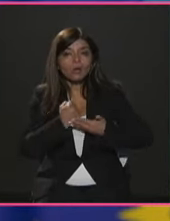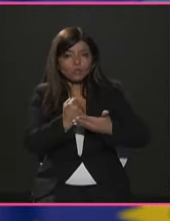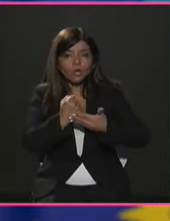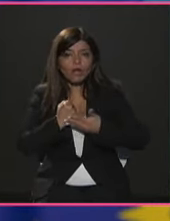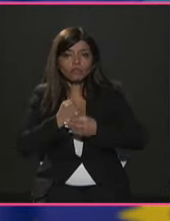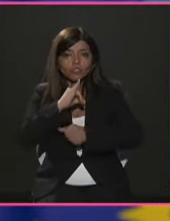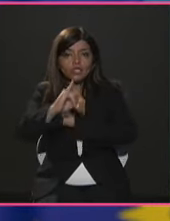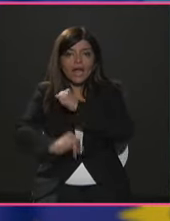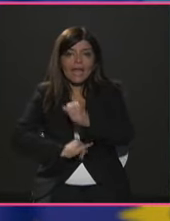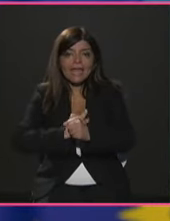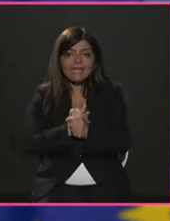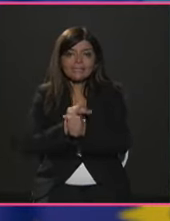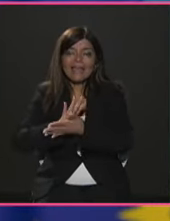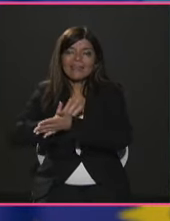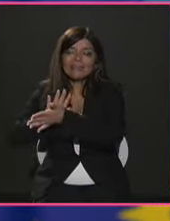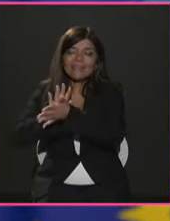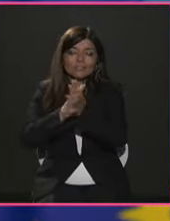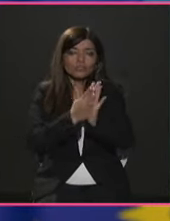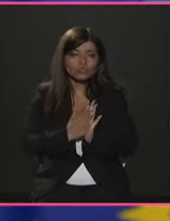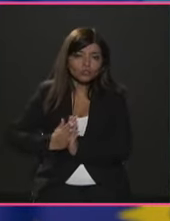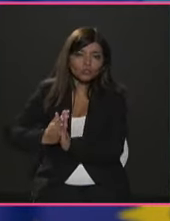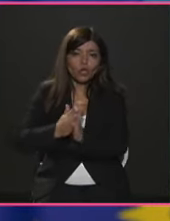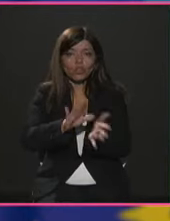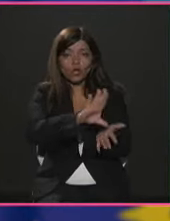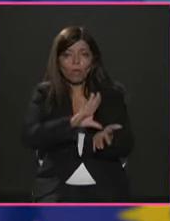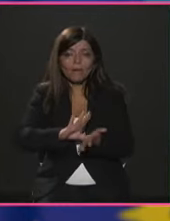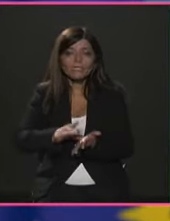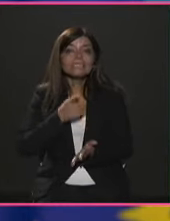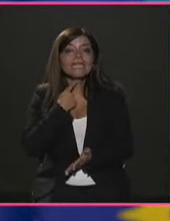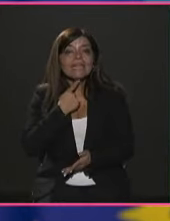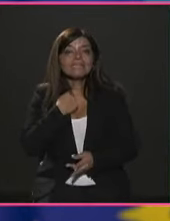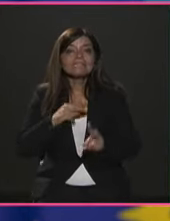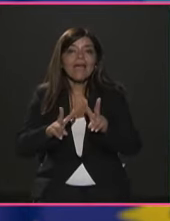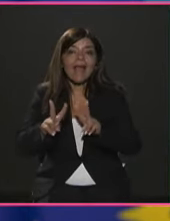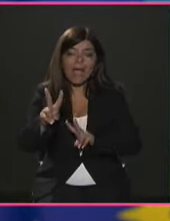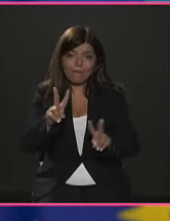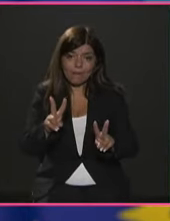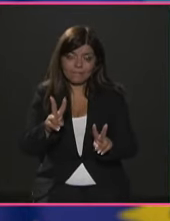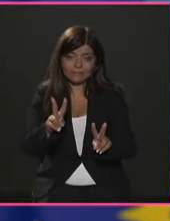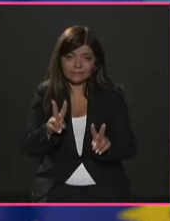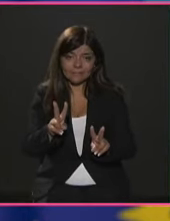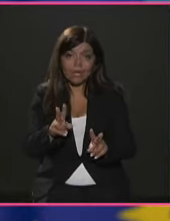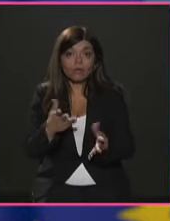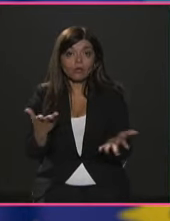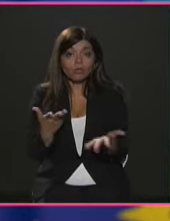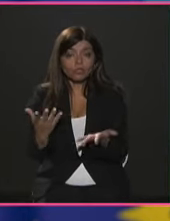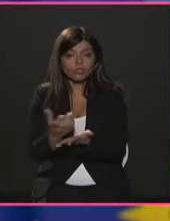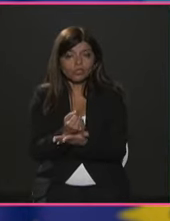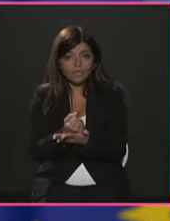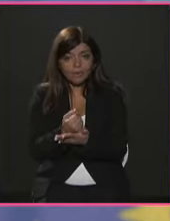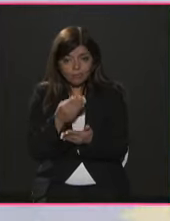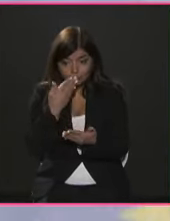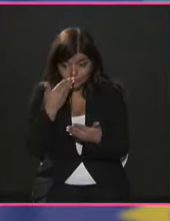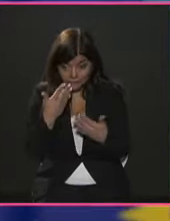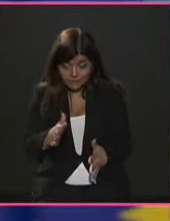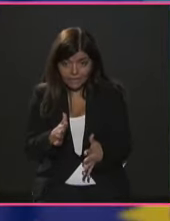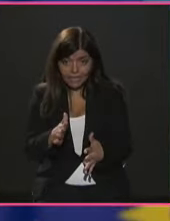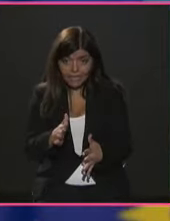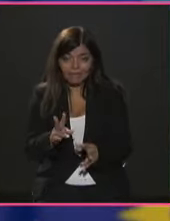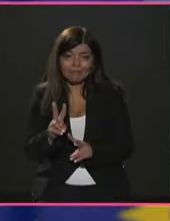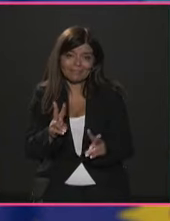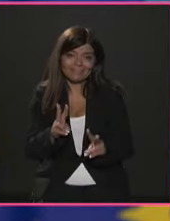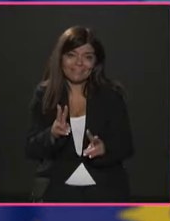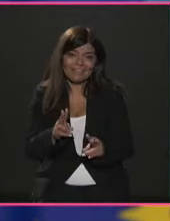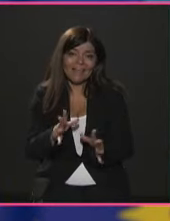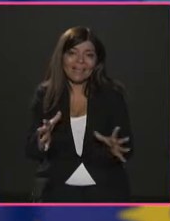internacional entre todos los países que desean que desean la paz para conseguirla lo antes posible Muchas gracias